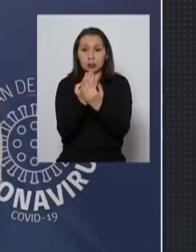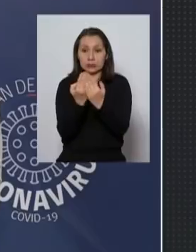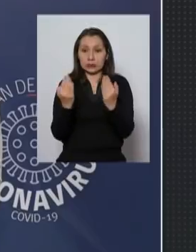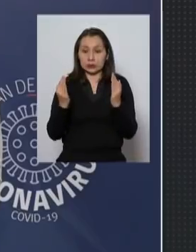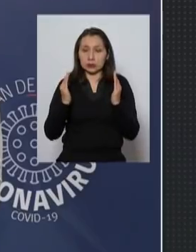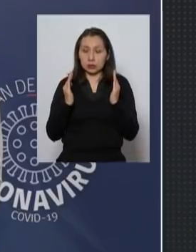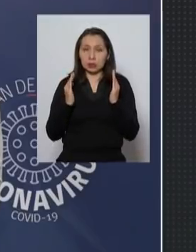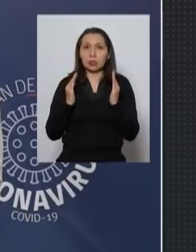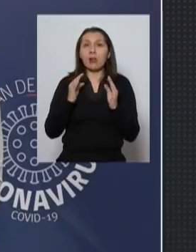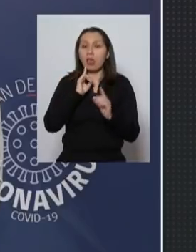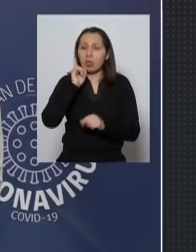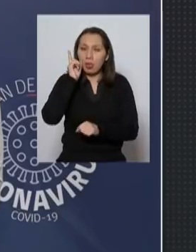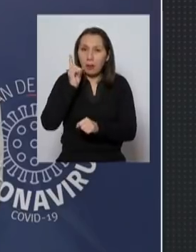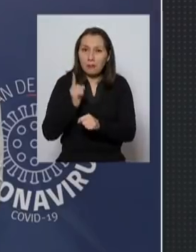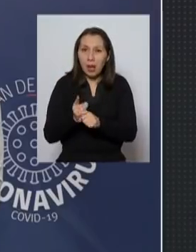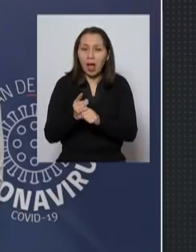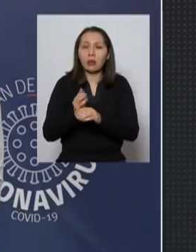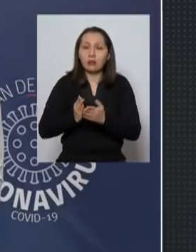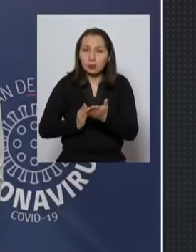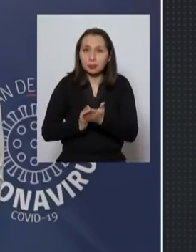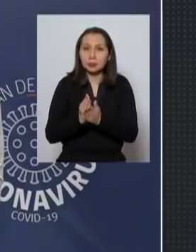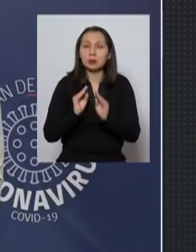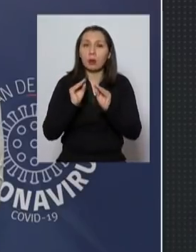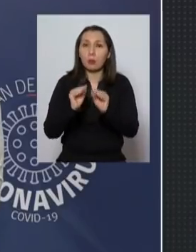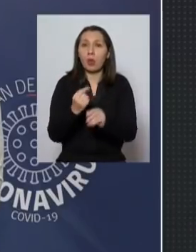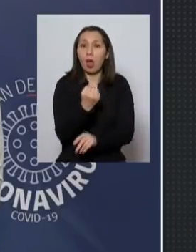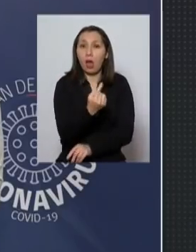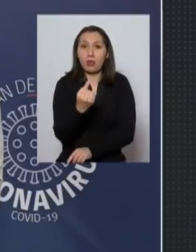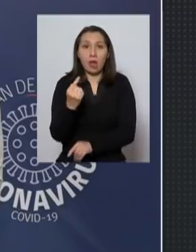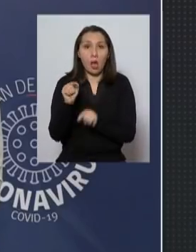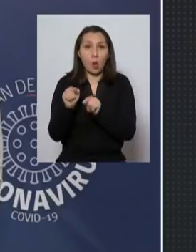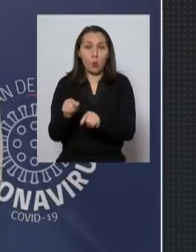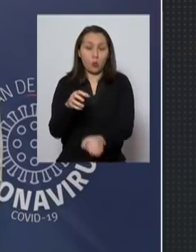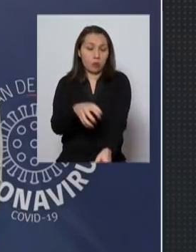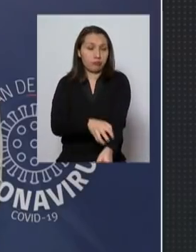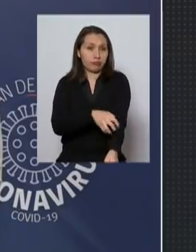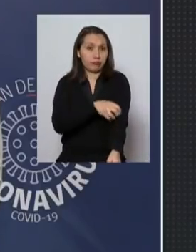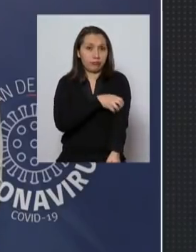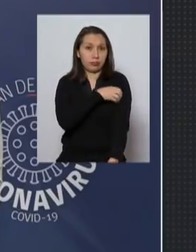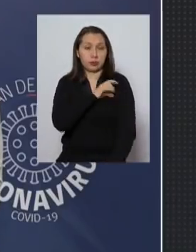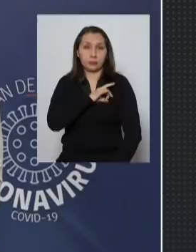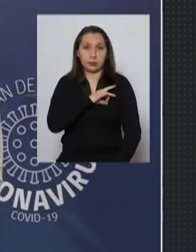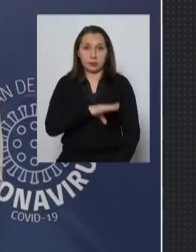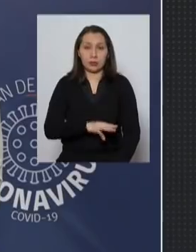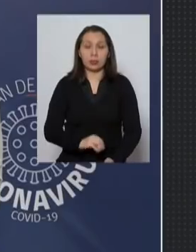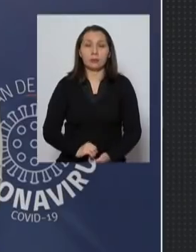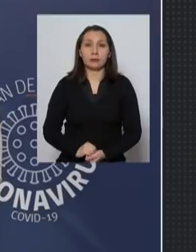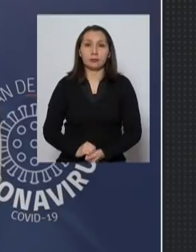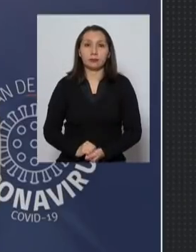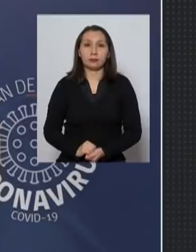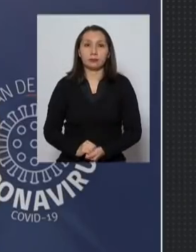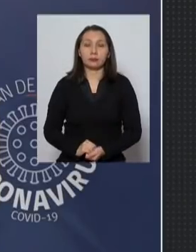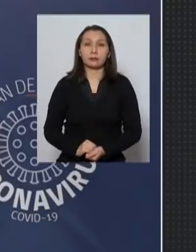hemos diseñado e implementado en cada una de las regiones de este país.